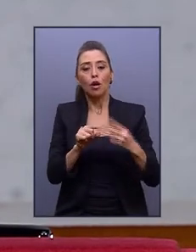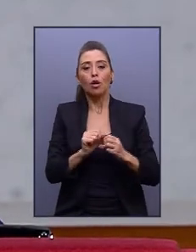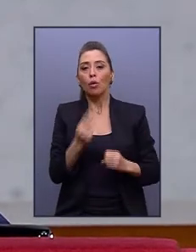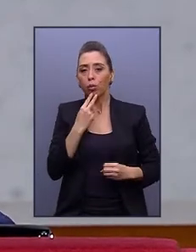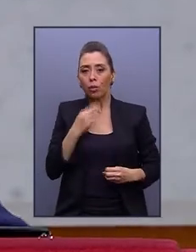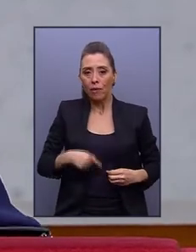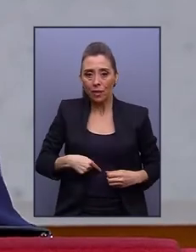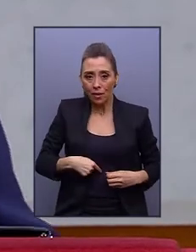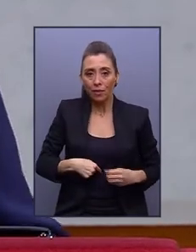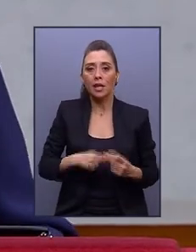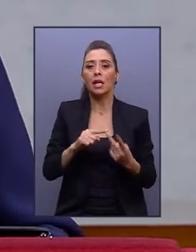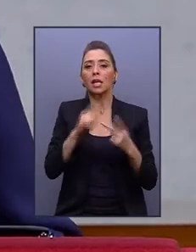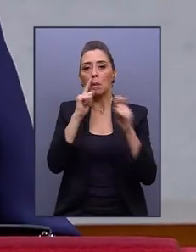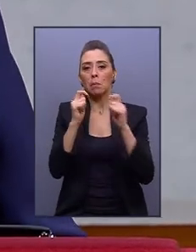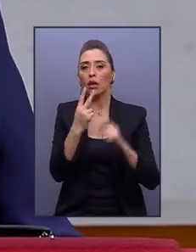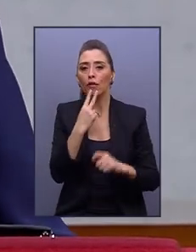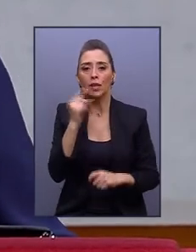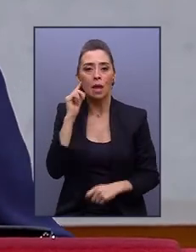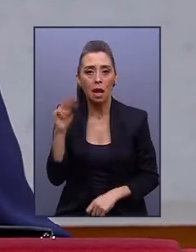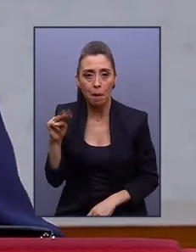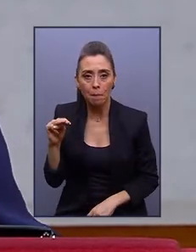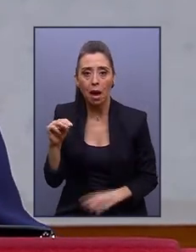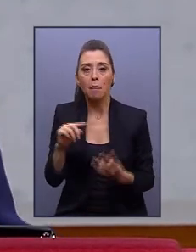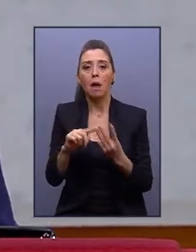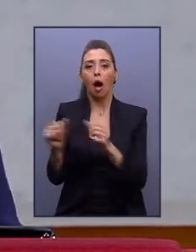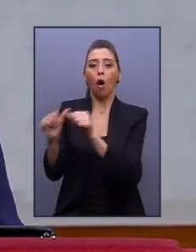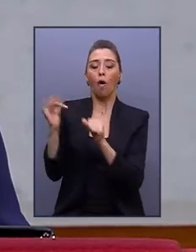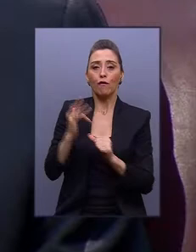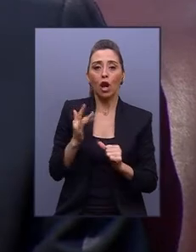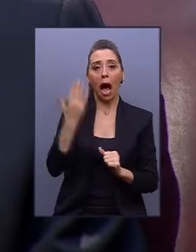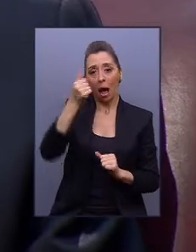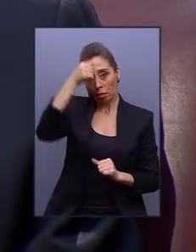inviabilidad fetal, riesgo vital de la madre y violación.